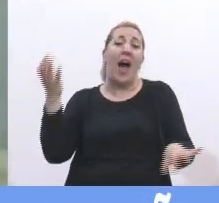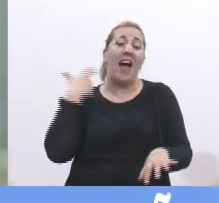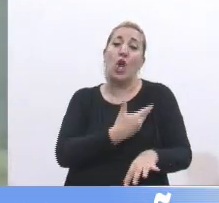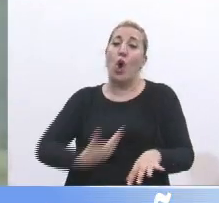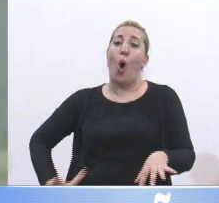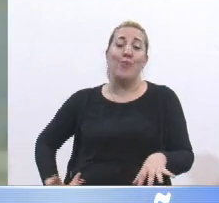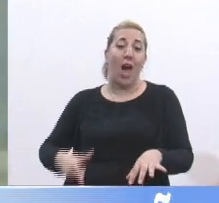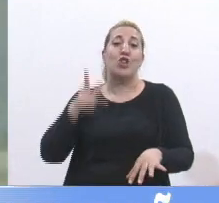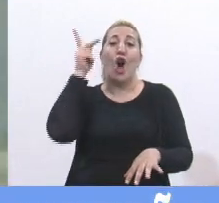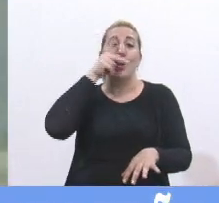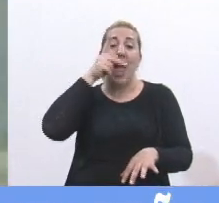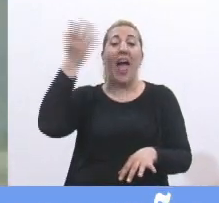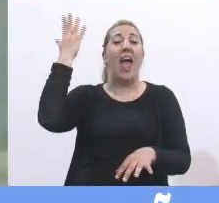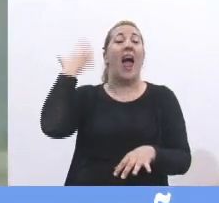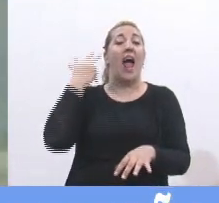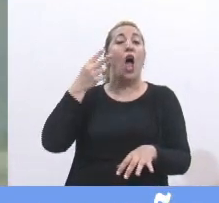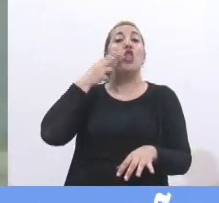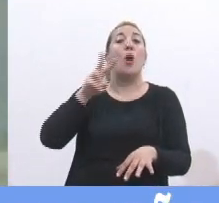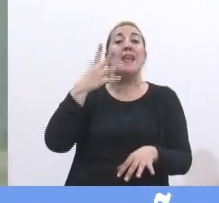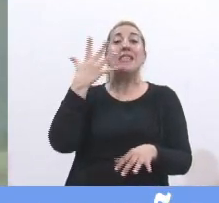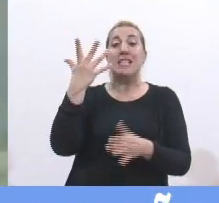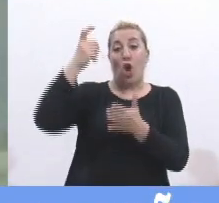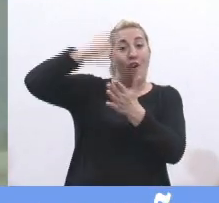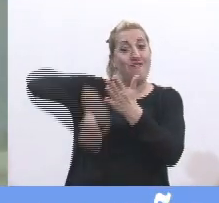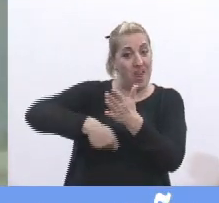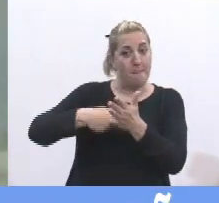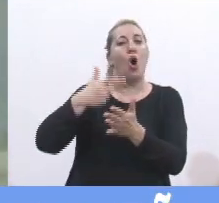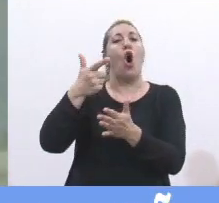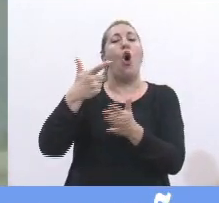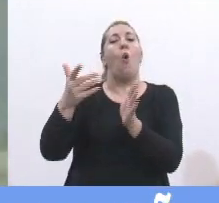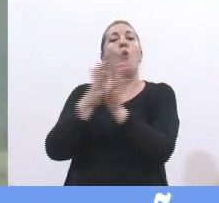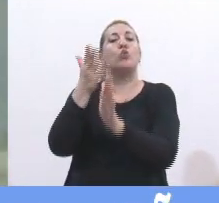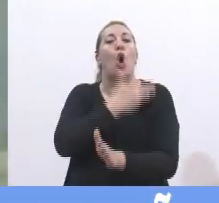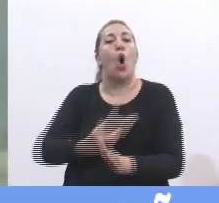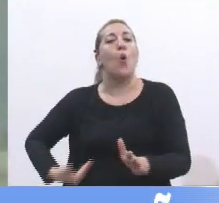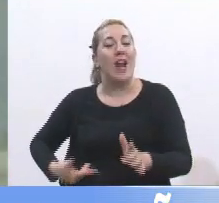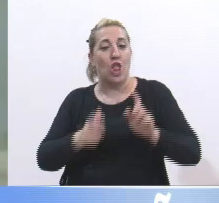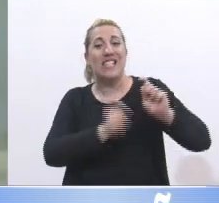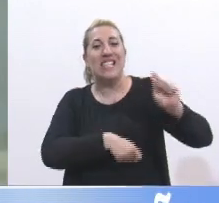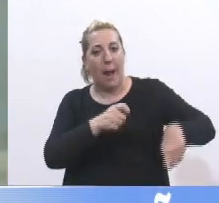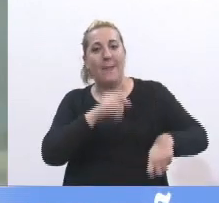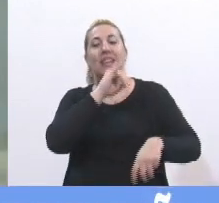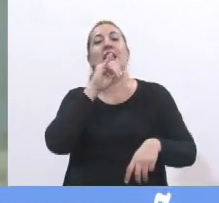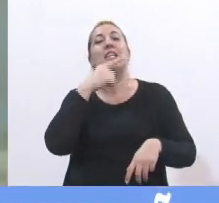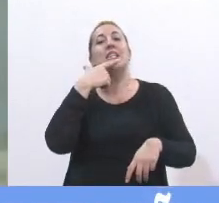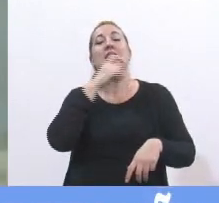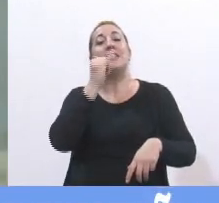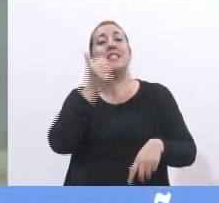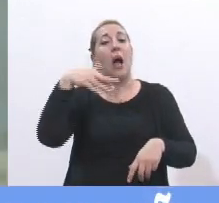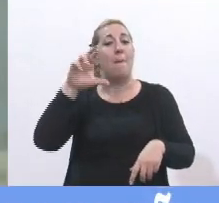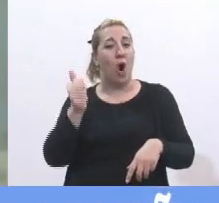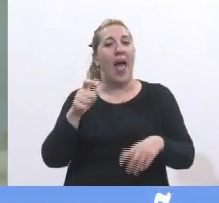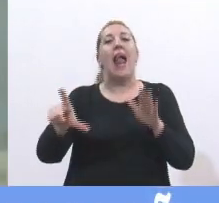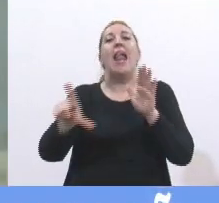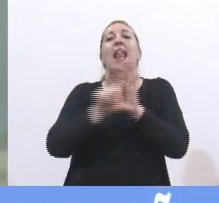que firmó allá en el 2005 con el gobernador de Santiago del Estero, el doctor Gerardo Zamora, la ley de